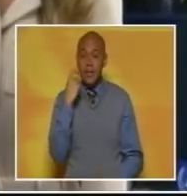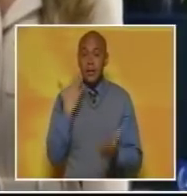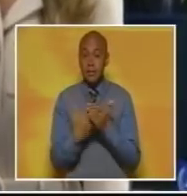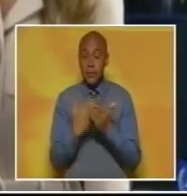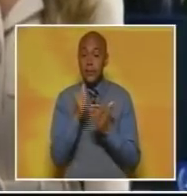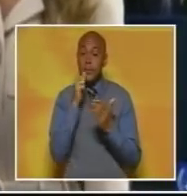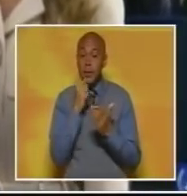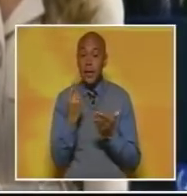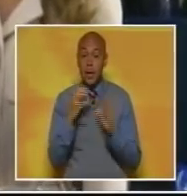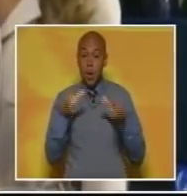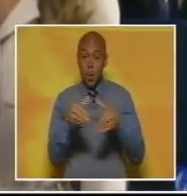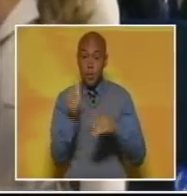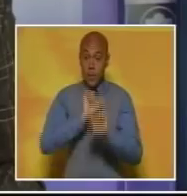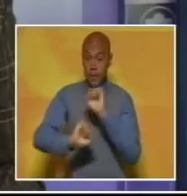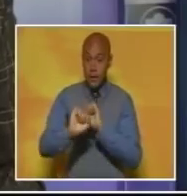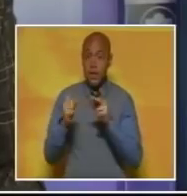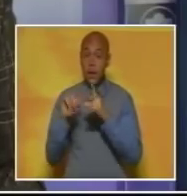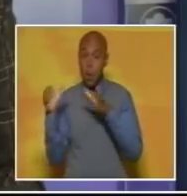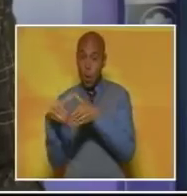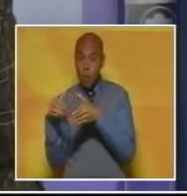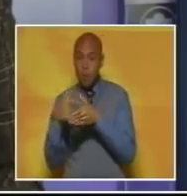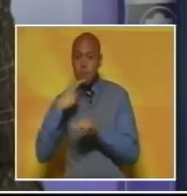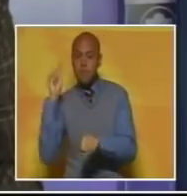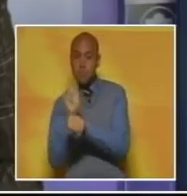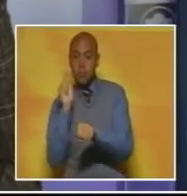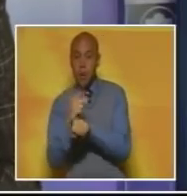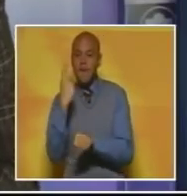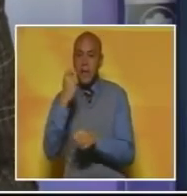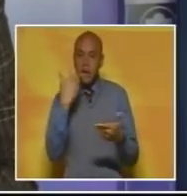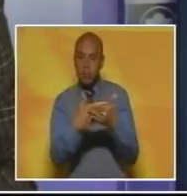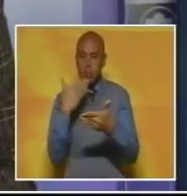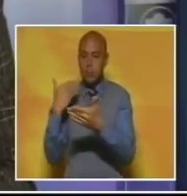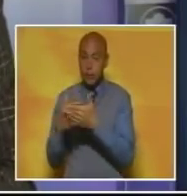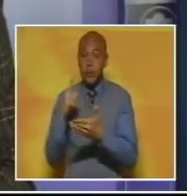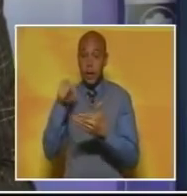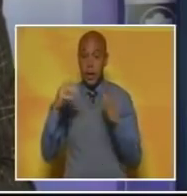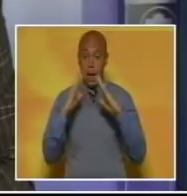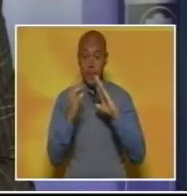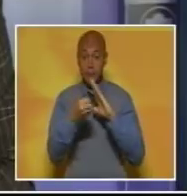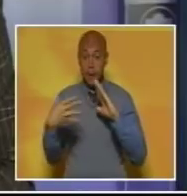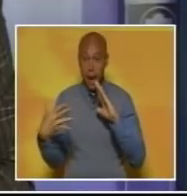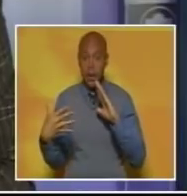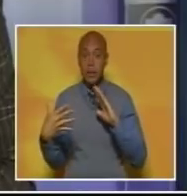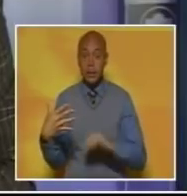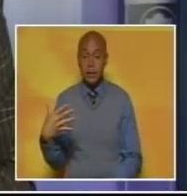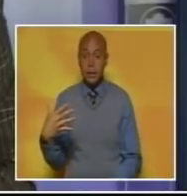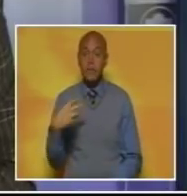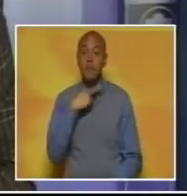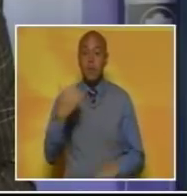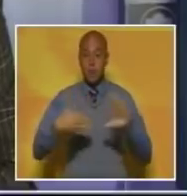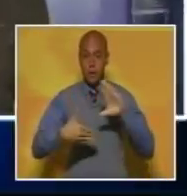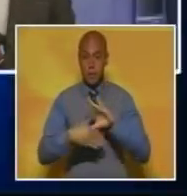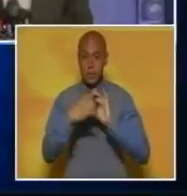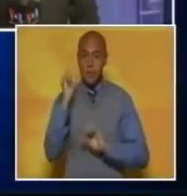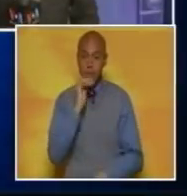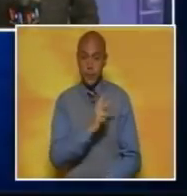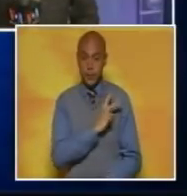la defensa como la acusación presenten sus argumentos. Desde la Casa Blanca les informó Bricio Segovia, de La Voz de